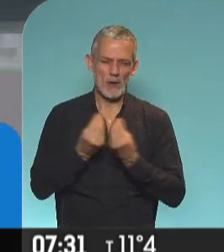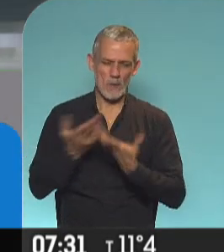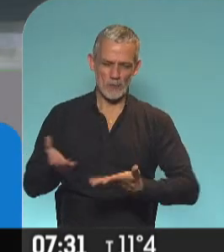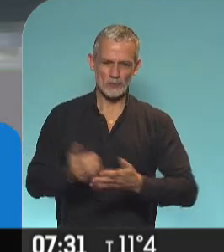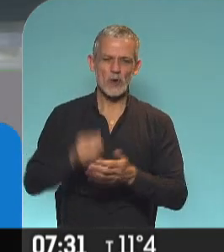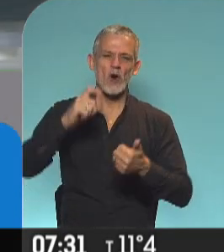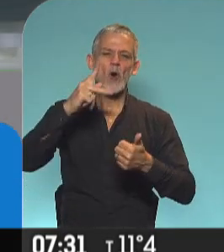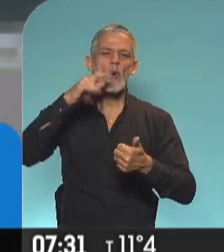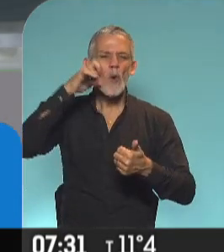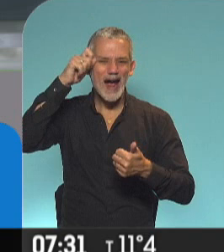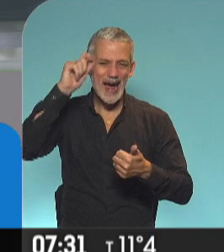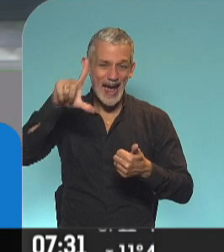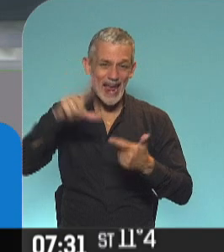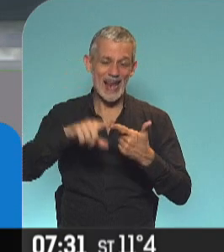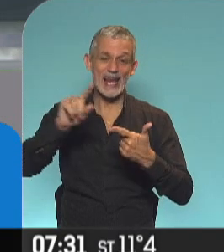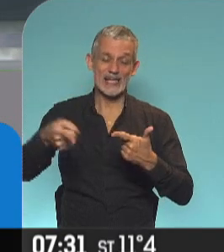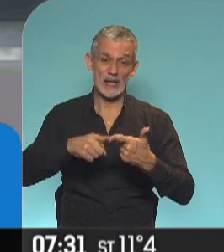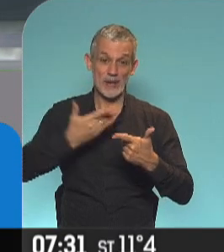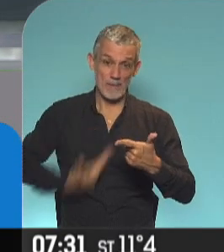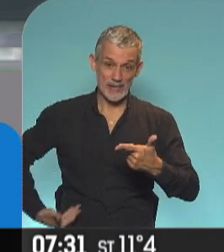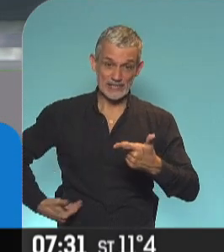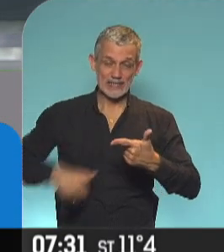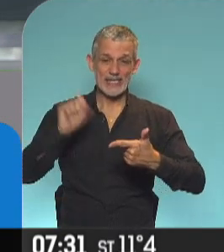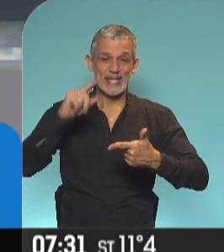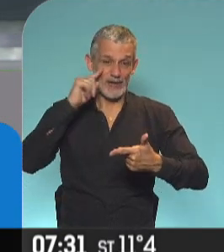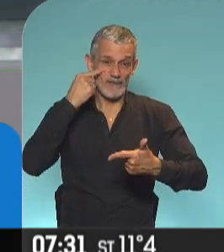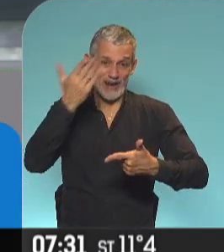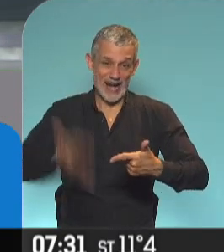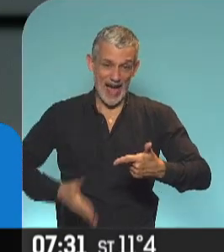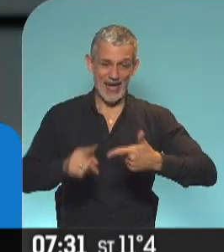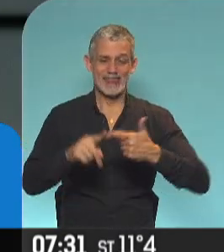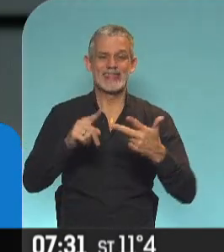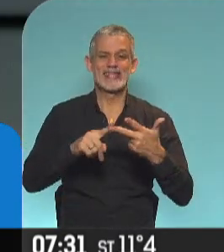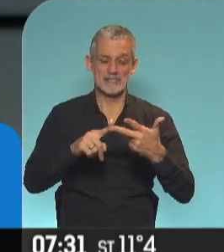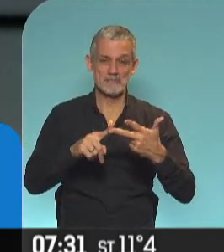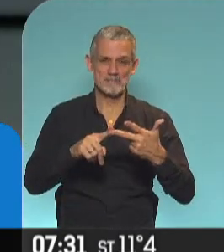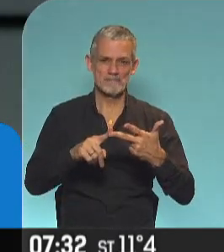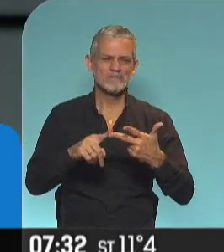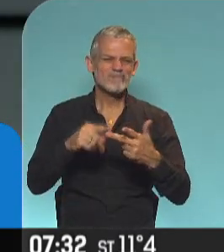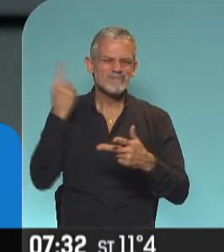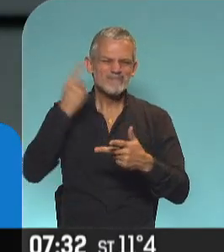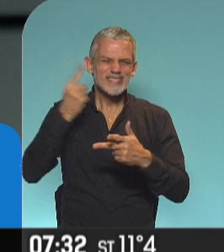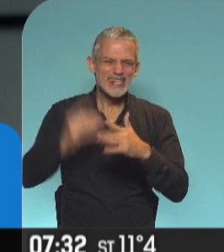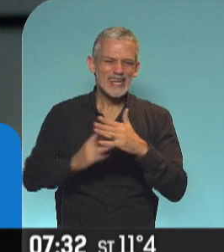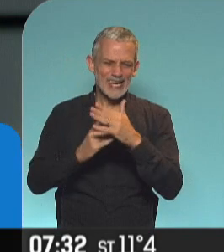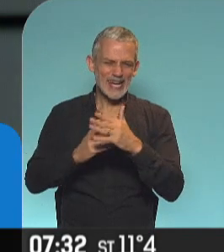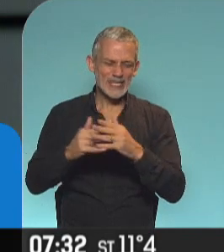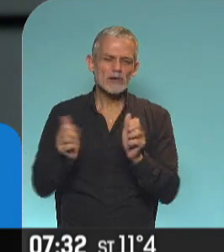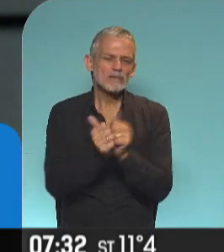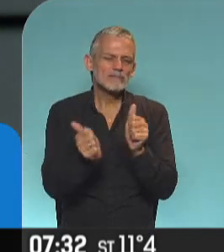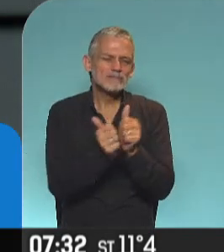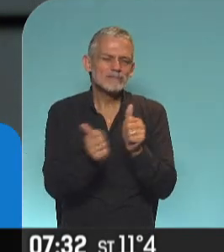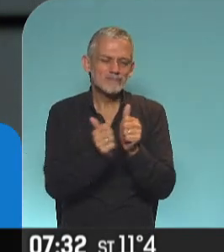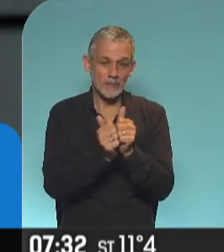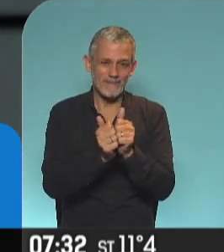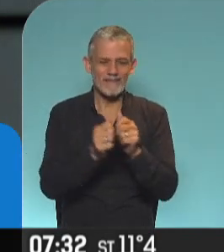Carlos Kunkel, bueno, obviamente el presidente Alberto Fernández, bueno, aquellos dirigentes que, como decíamos, acompañaron el